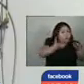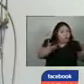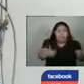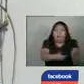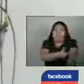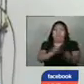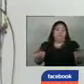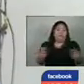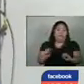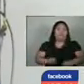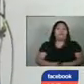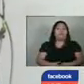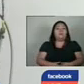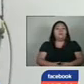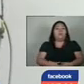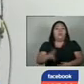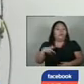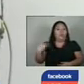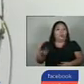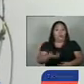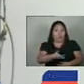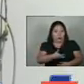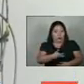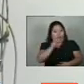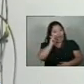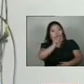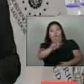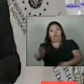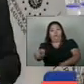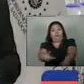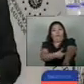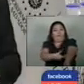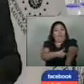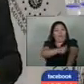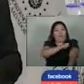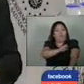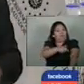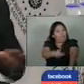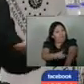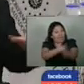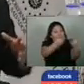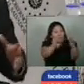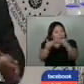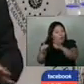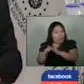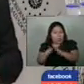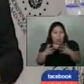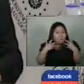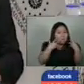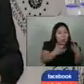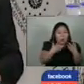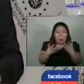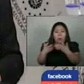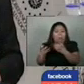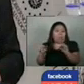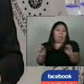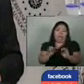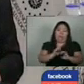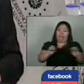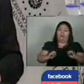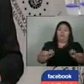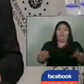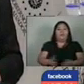mismos. No tenemos saturados los hospitales en áreas COVID-19, en otros hospitales para poder tener de esta manera